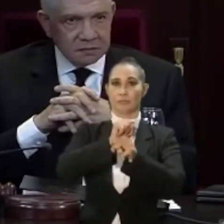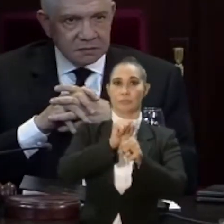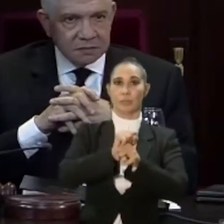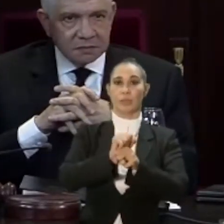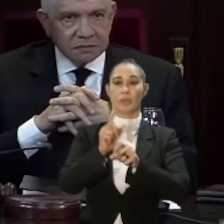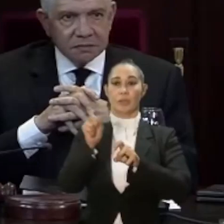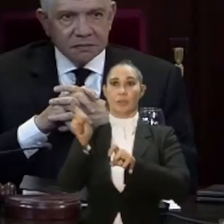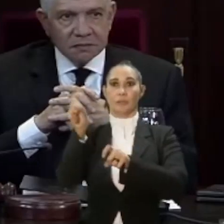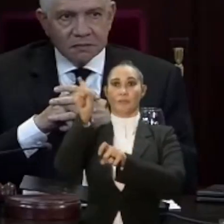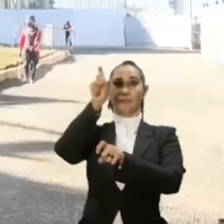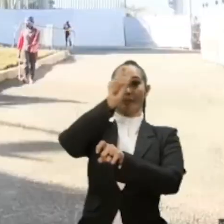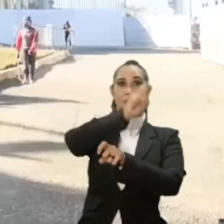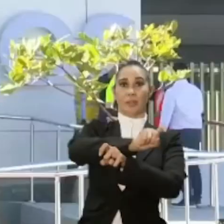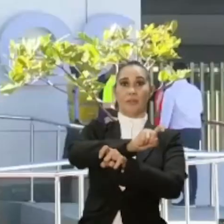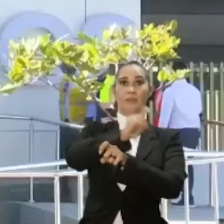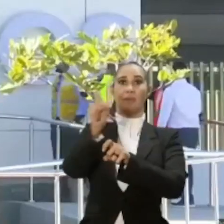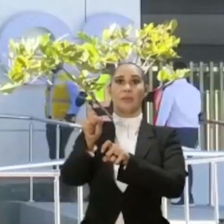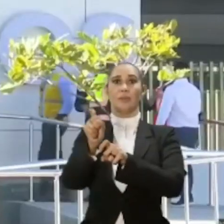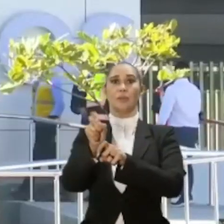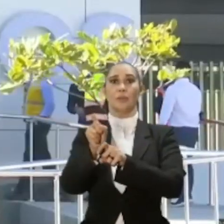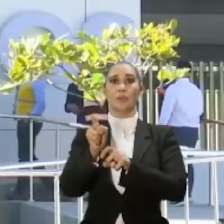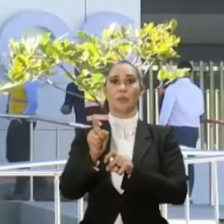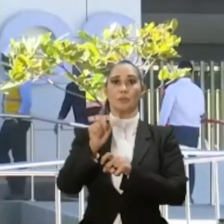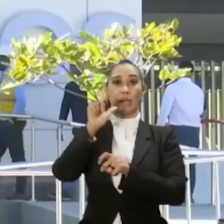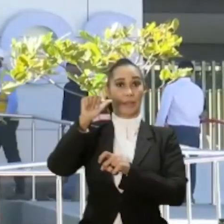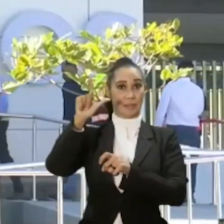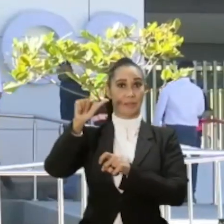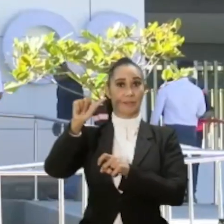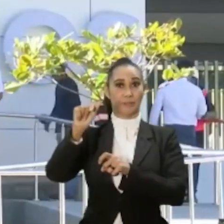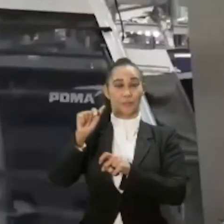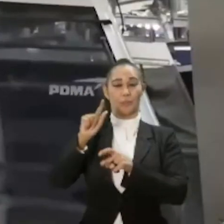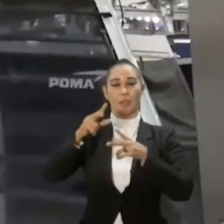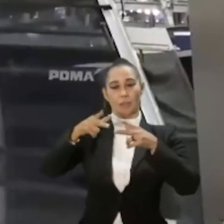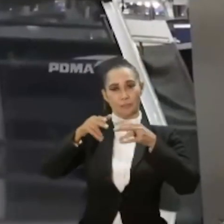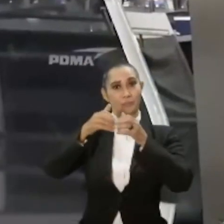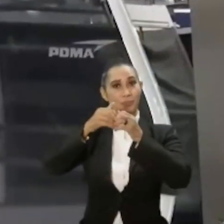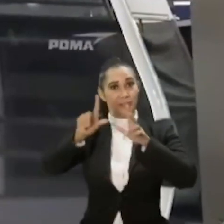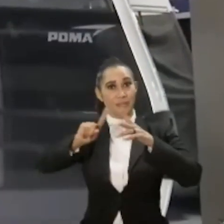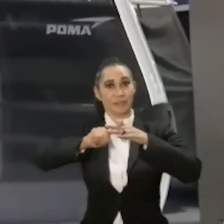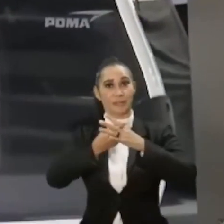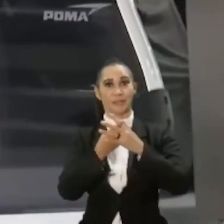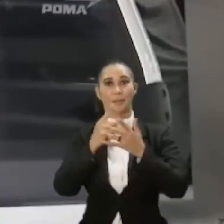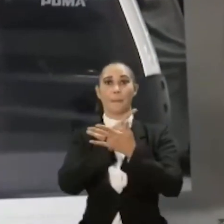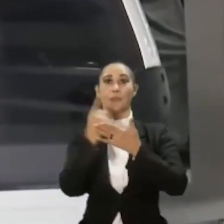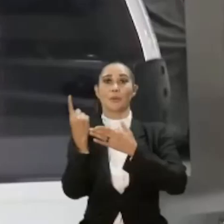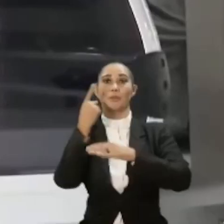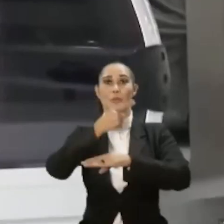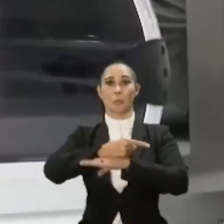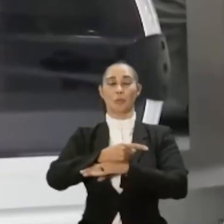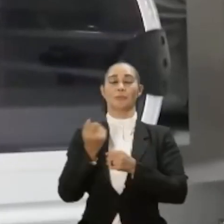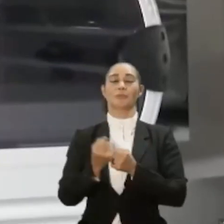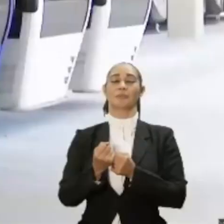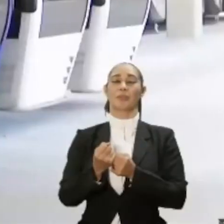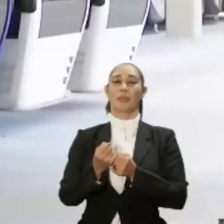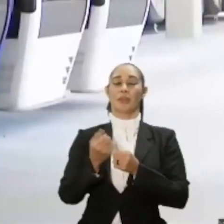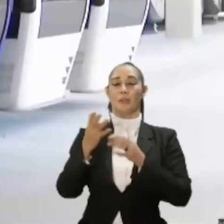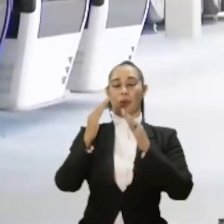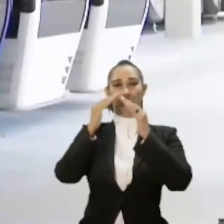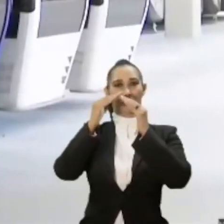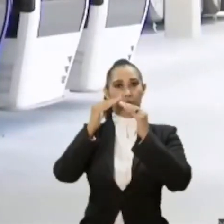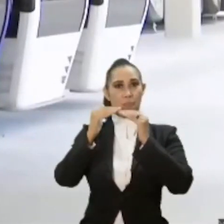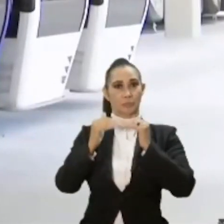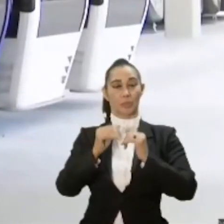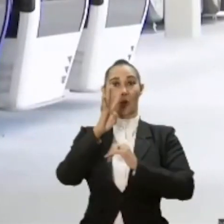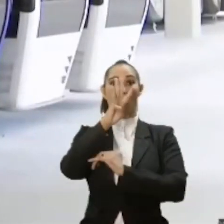el teleférico de los Alcarrizos, que será inaugurado este próximo mes, que ya está en prueba y va a disminuir